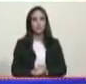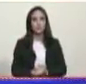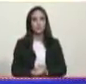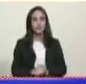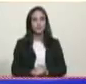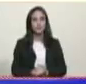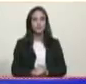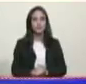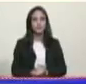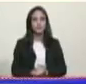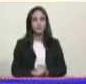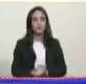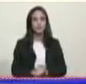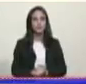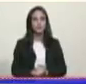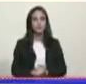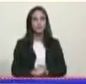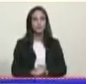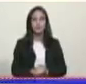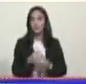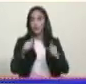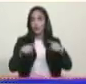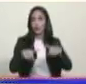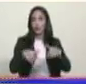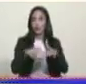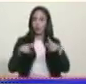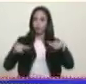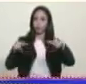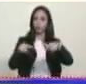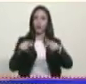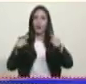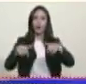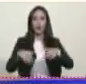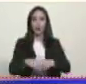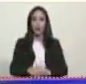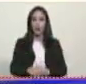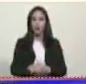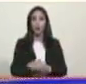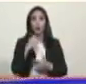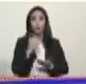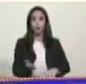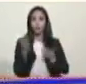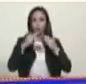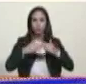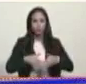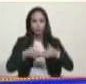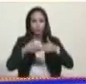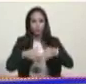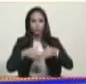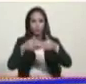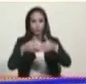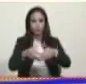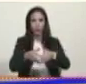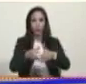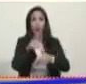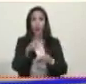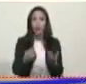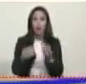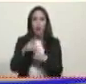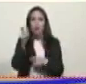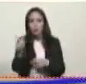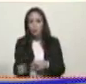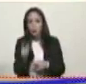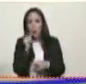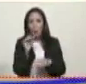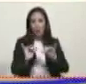Bueno, presidente, estamos acá ya con lo que es la botadura del barco. Aquí tenemos uno de los operadores con el